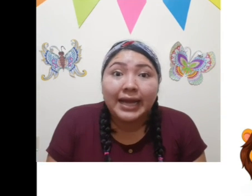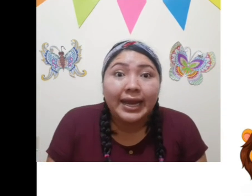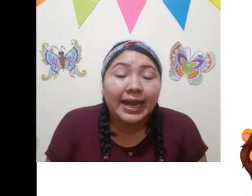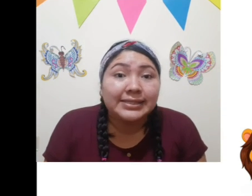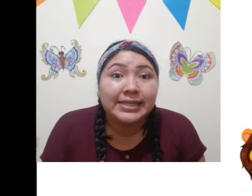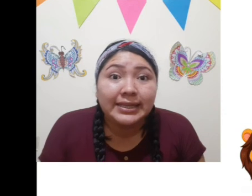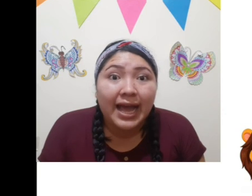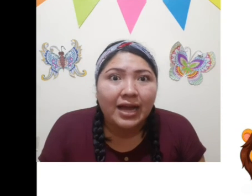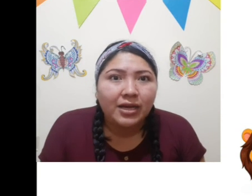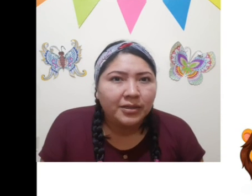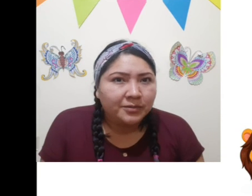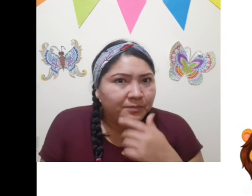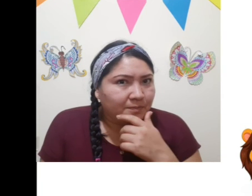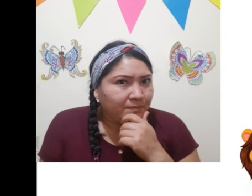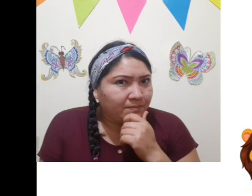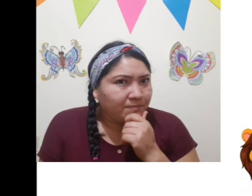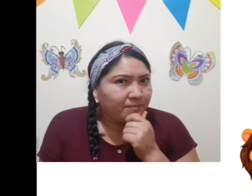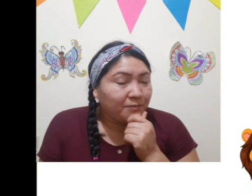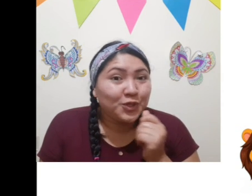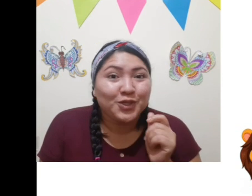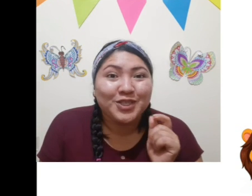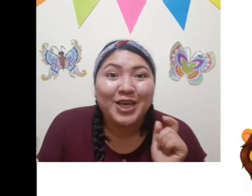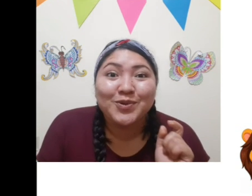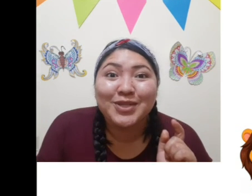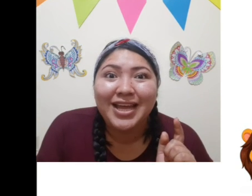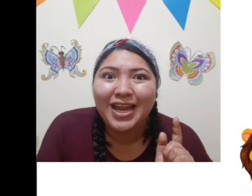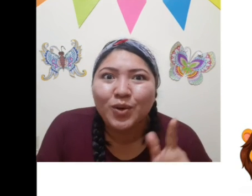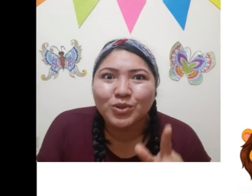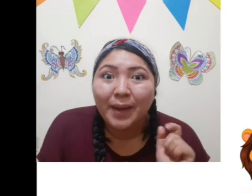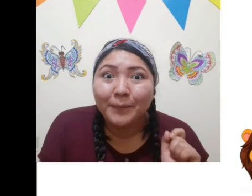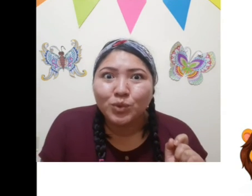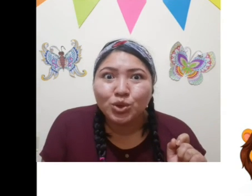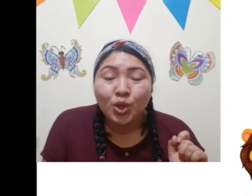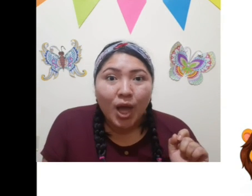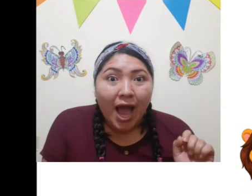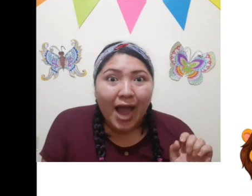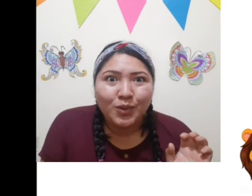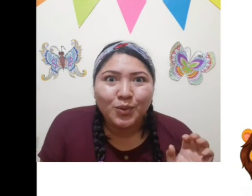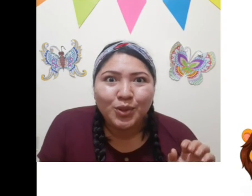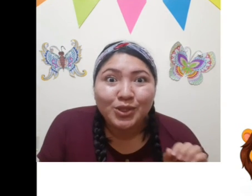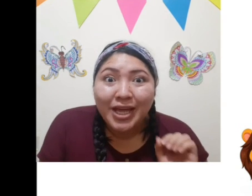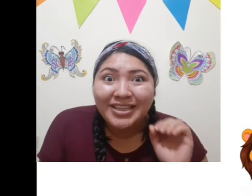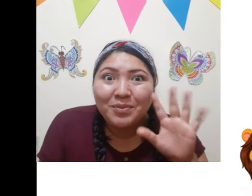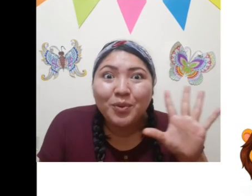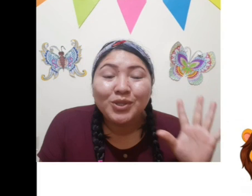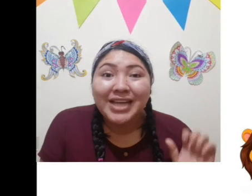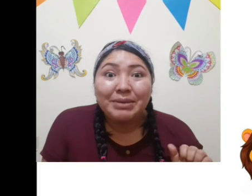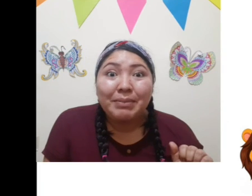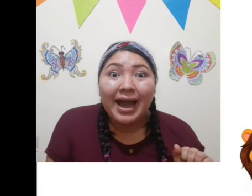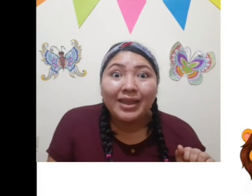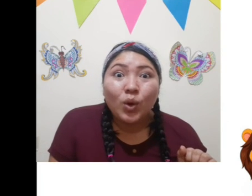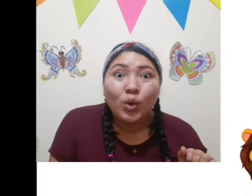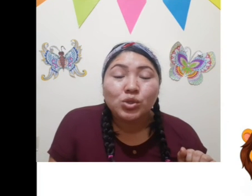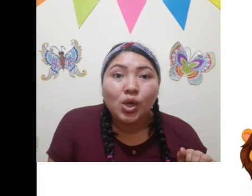practicar en casita y yo sé que ustedes me gustan mucho algunos dibujos